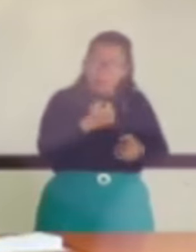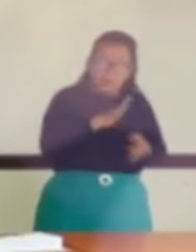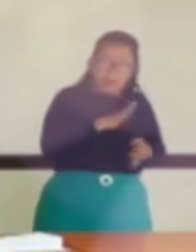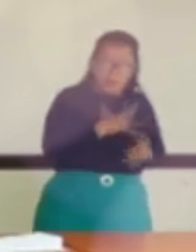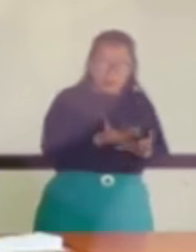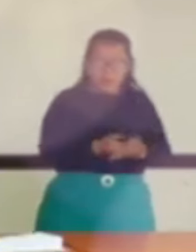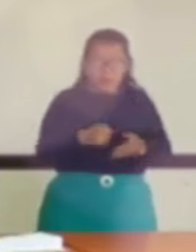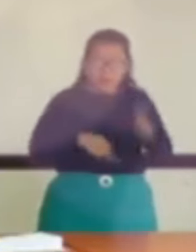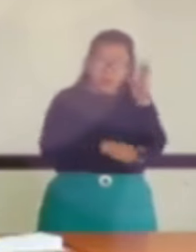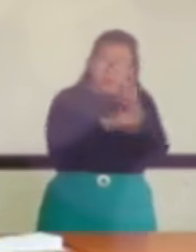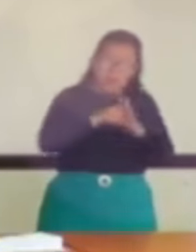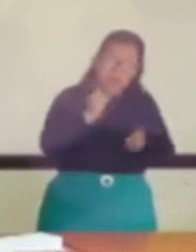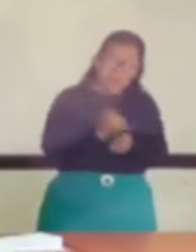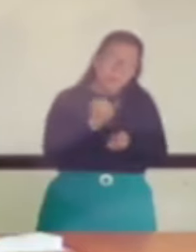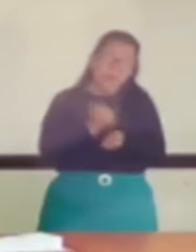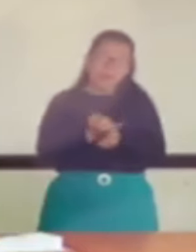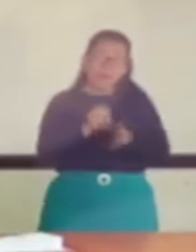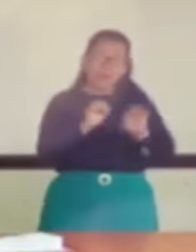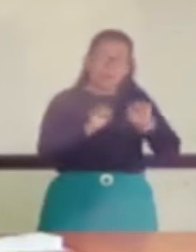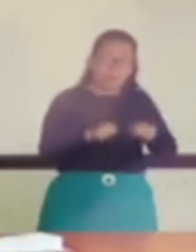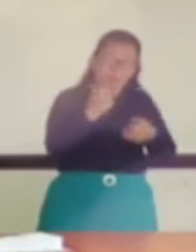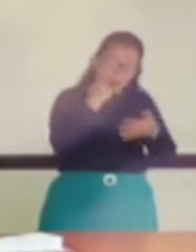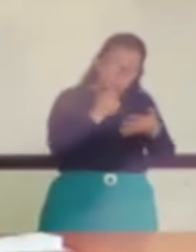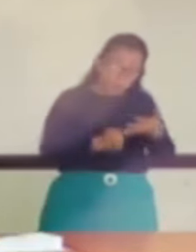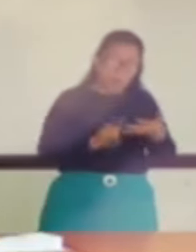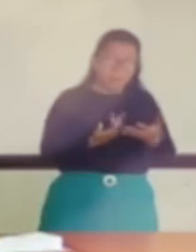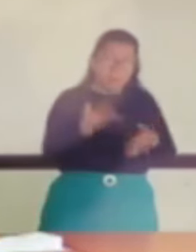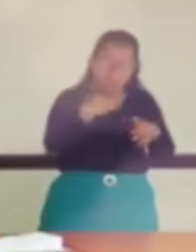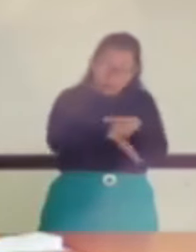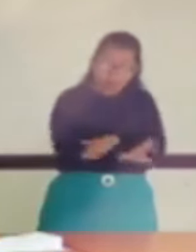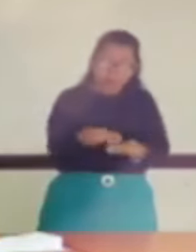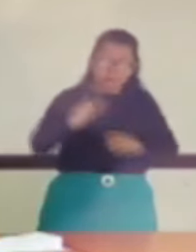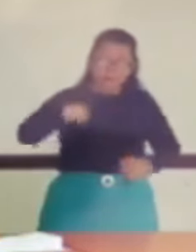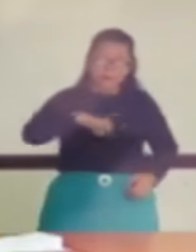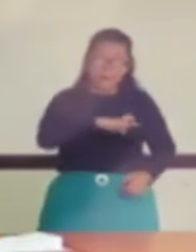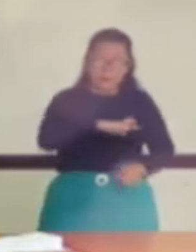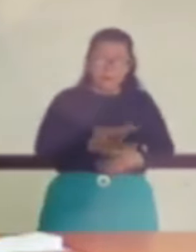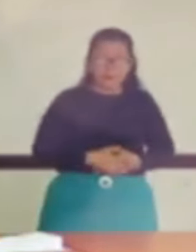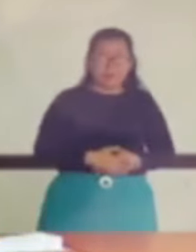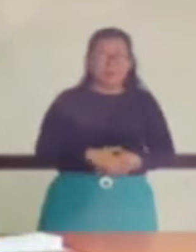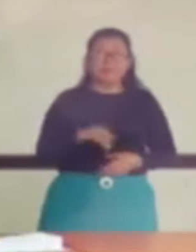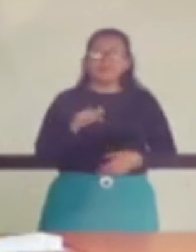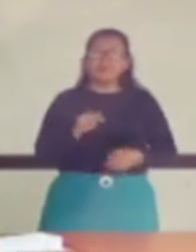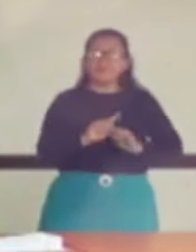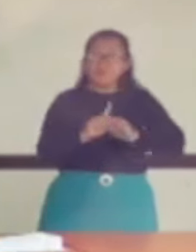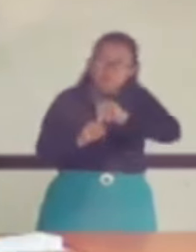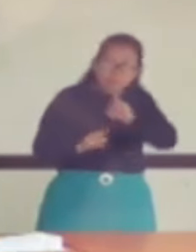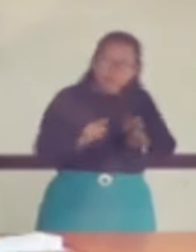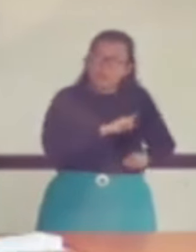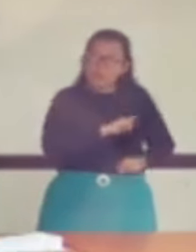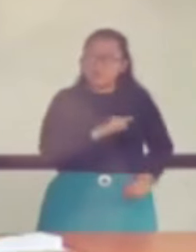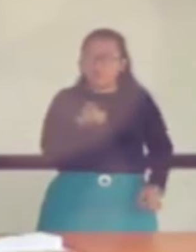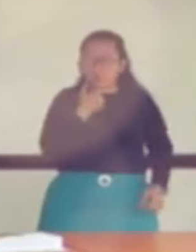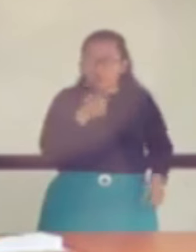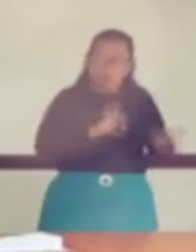que en el desarrollo de la investigación pues se irá estableciendo a través del MP. Lic, ¿y solo sustrajeron medicamentos